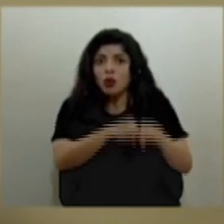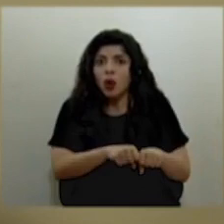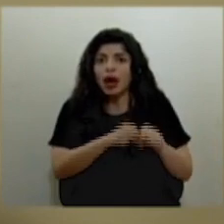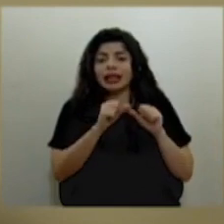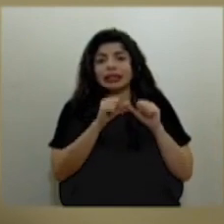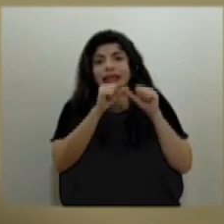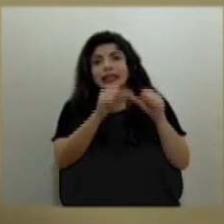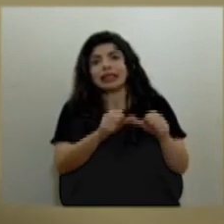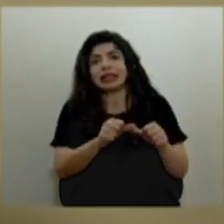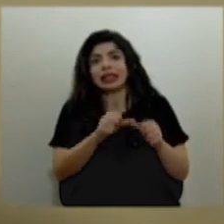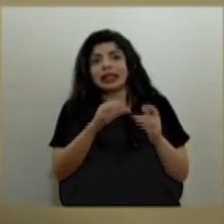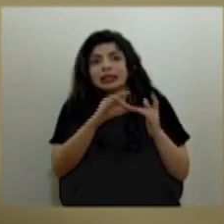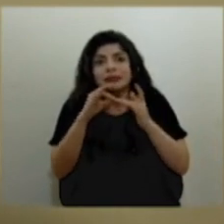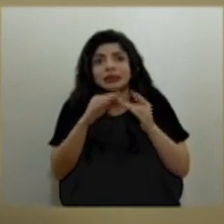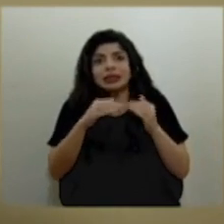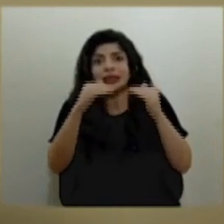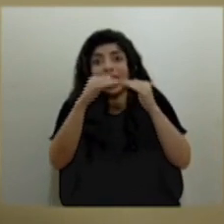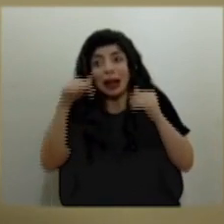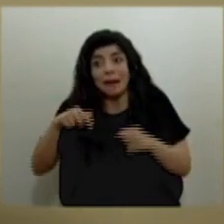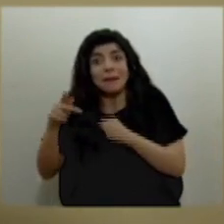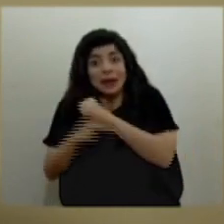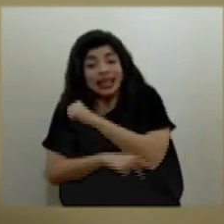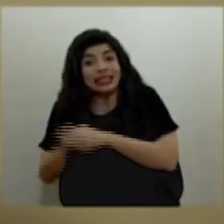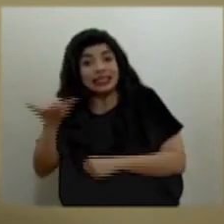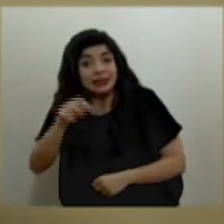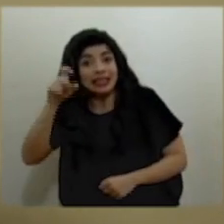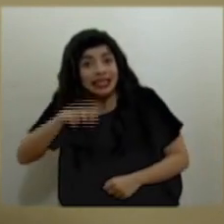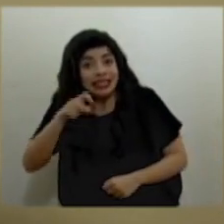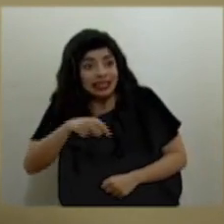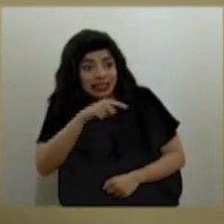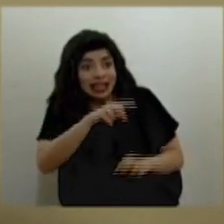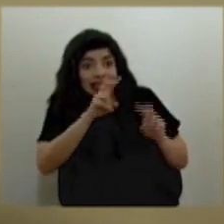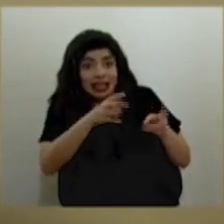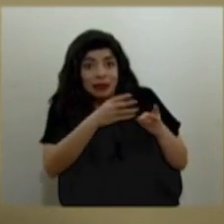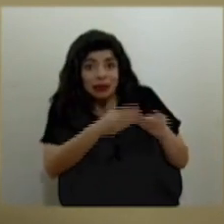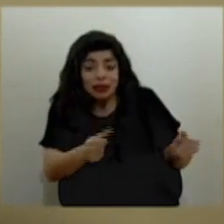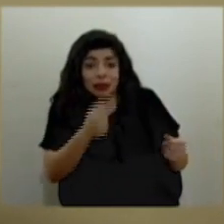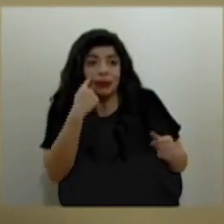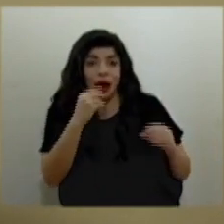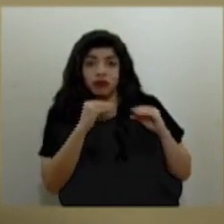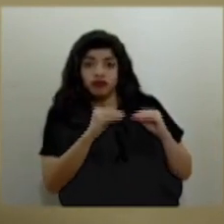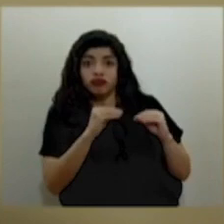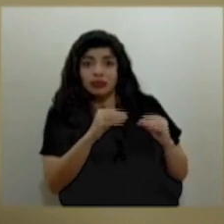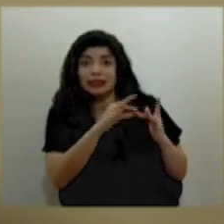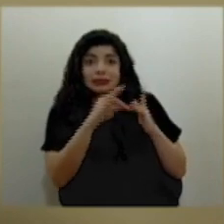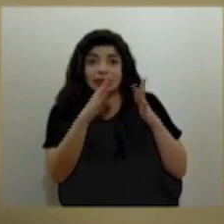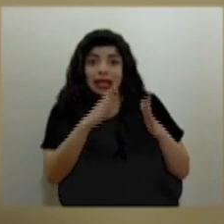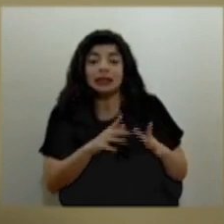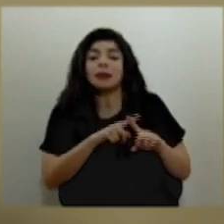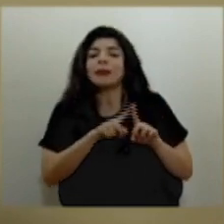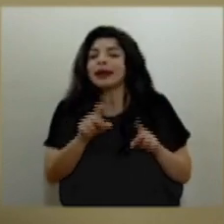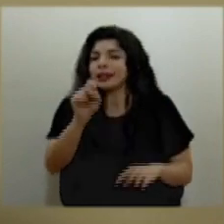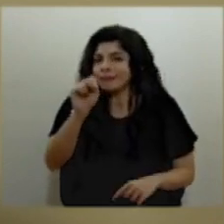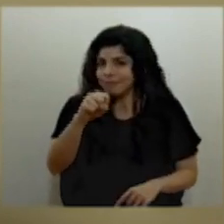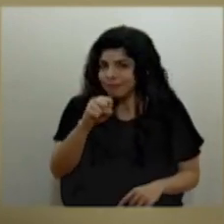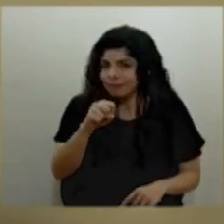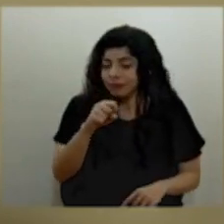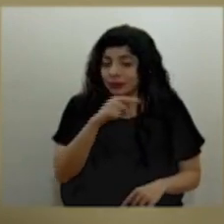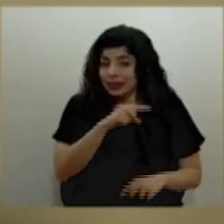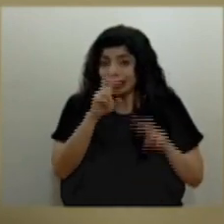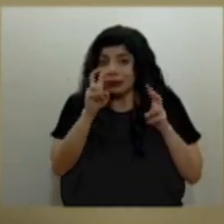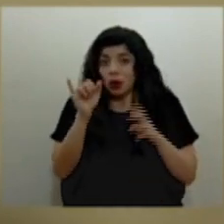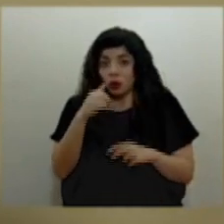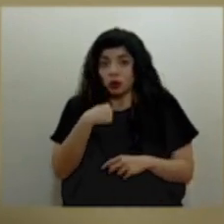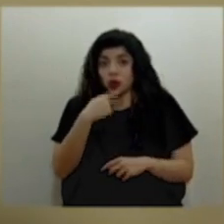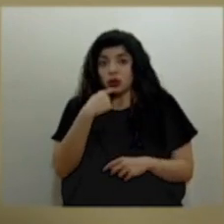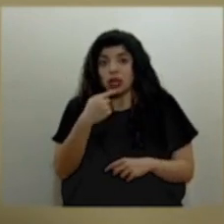seguir eventualmente con las especialidades. Y el país también ocupa avanzar en ese tema de formación de especialistas. Pero sí, en ese sentido, como le